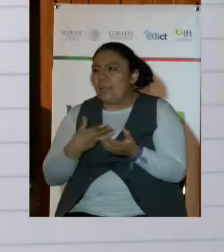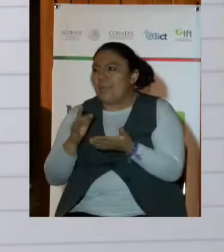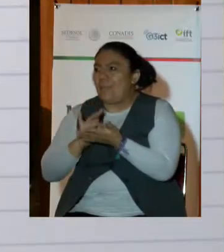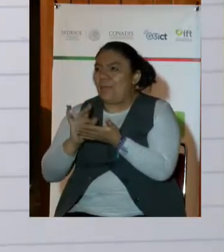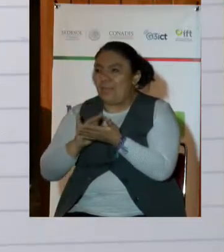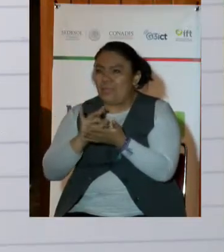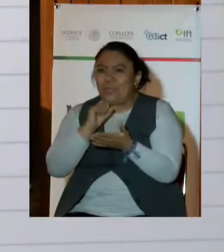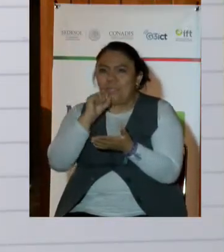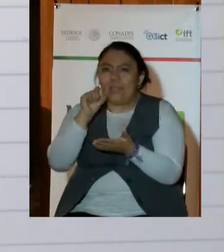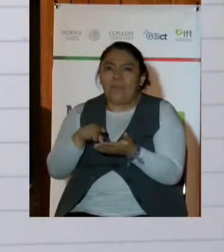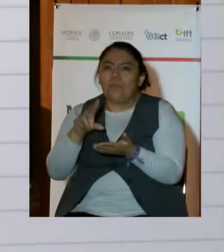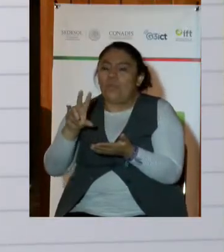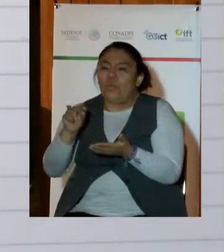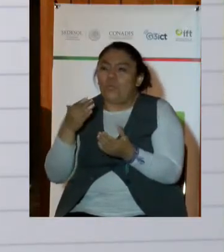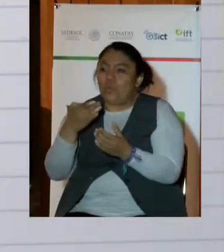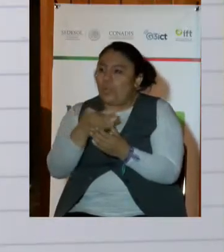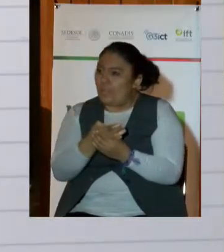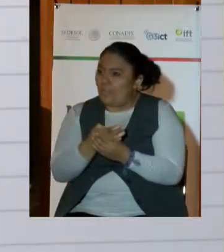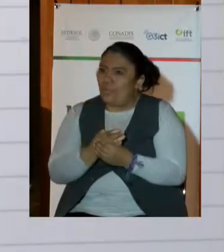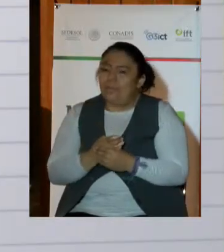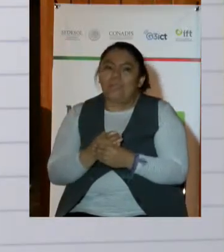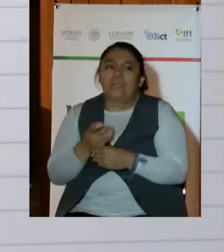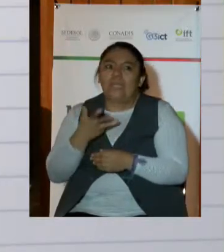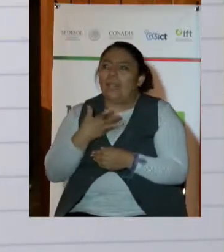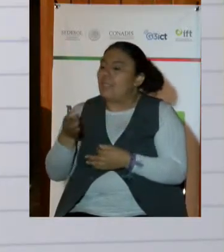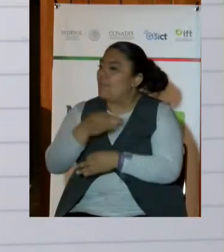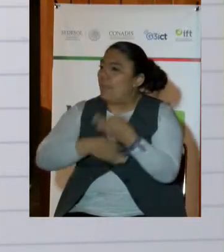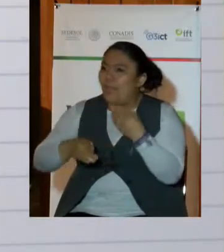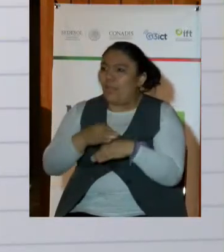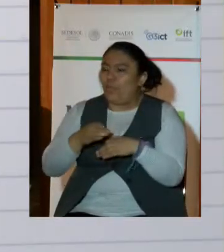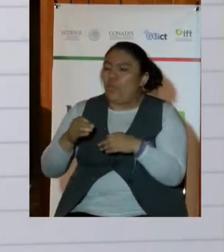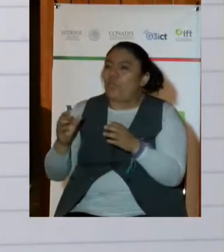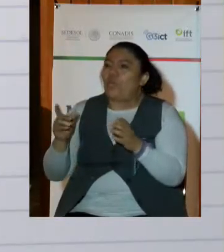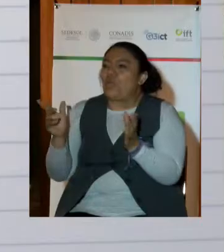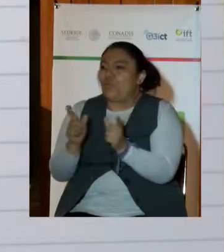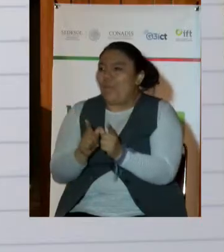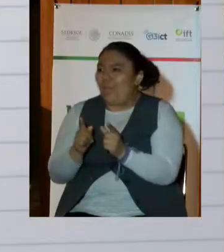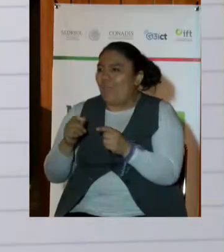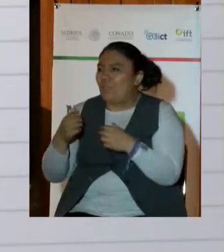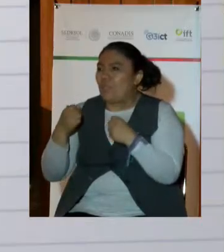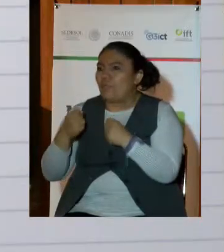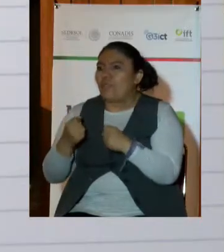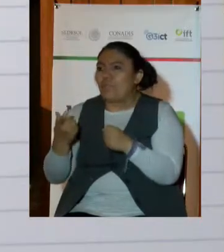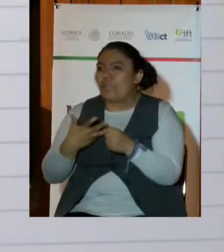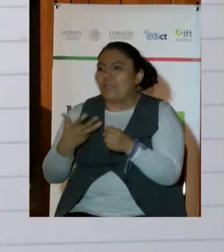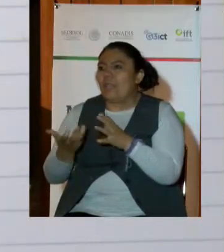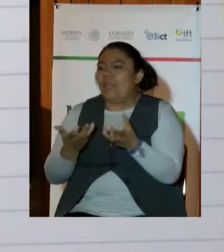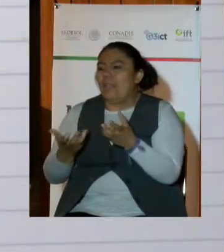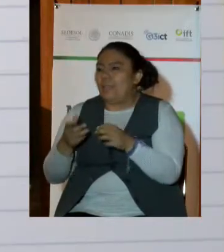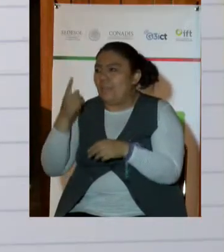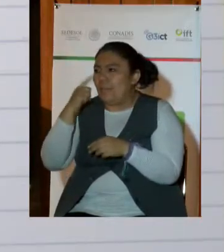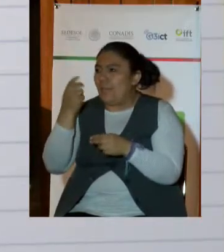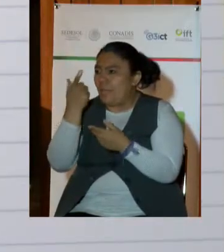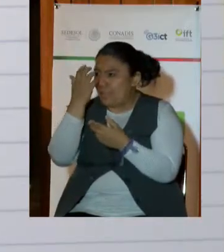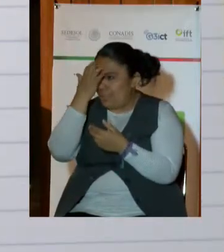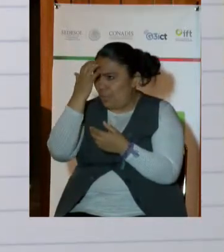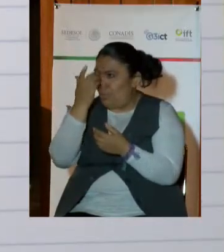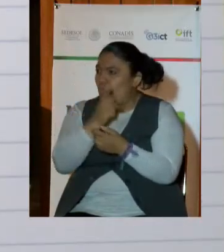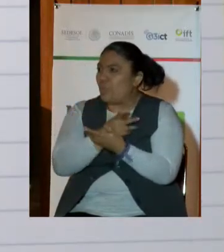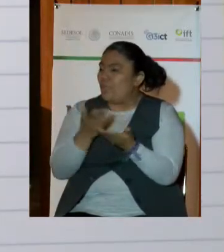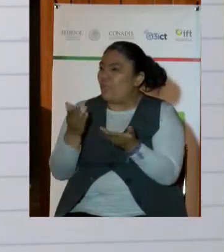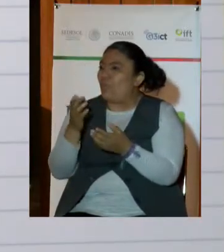va a querer comprar ni la va a querer bajar. Estos hackatones que se organizan, que son cada vez más populares, bueno, nosotros también decir, bueno, no se va a